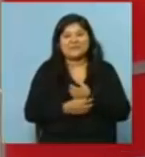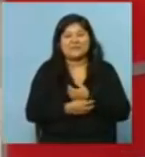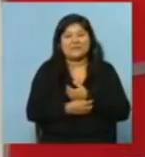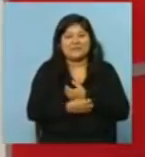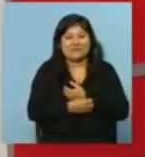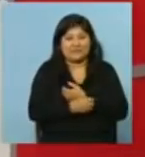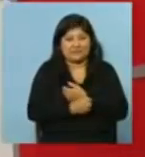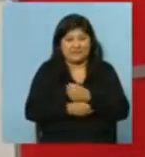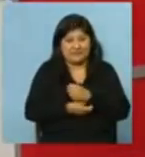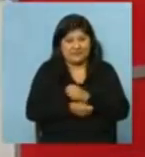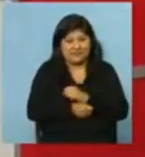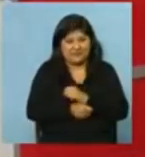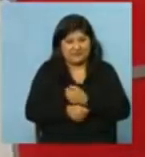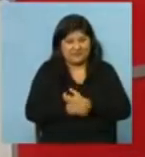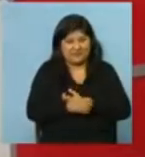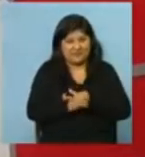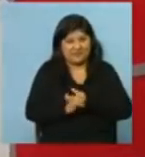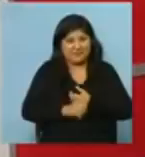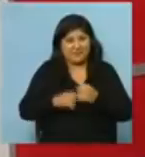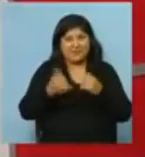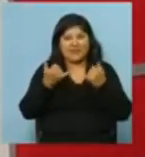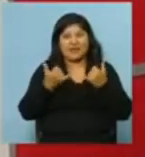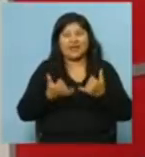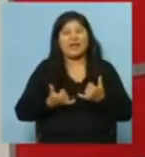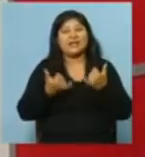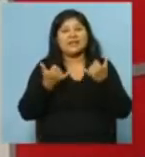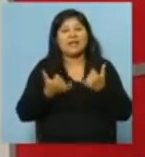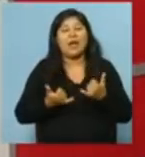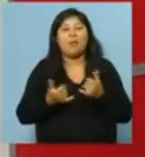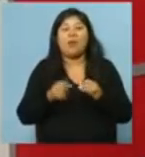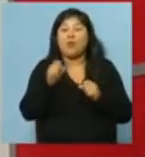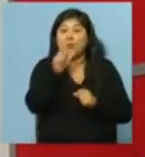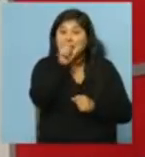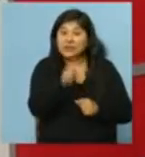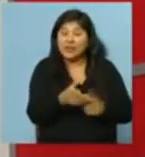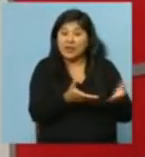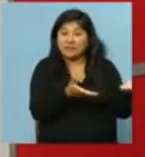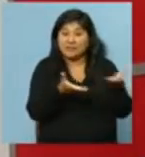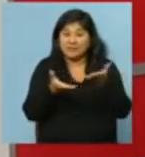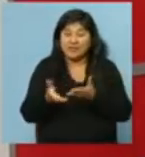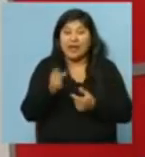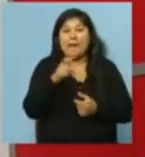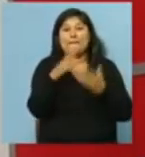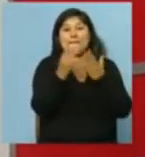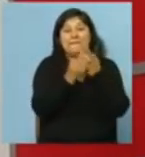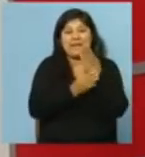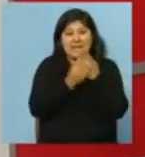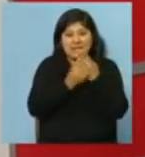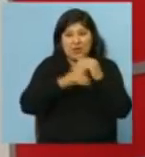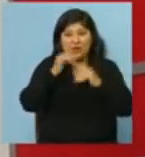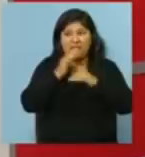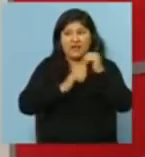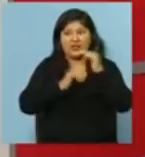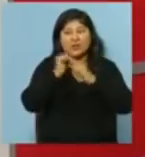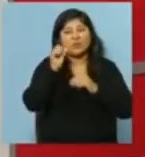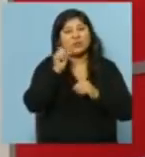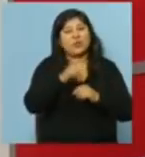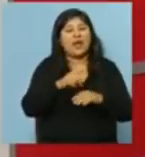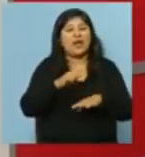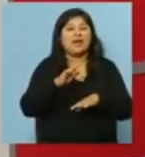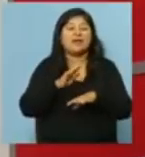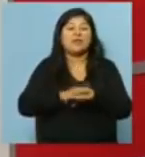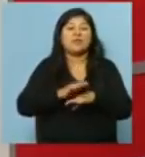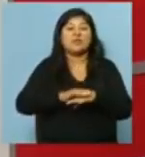Bueno ya estamos con visita en estudios nos acompaña el ministro de infraestructura el contador Jorge